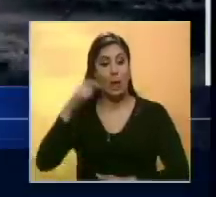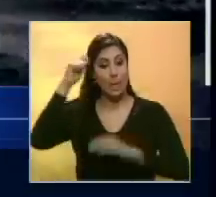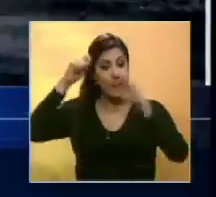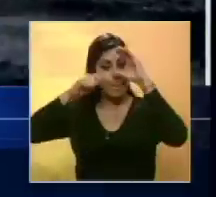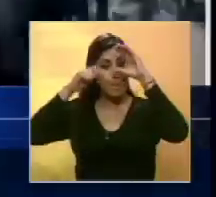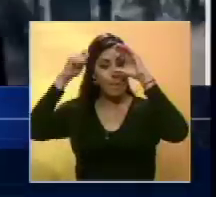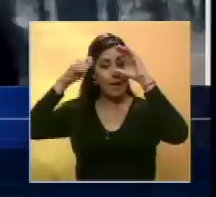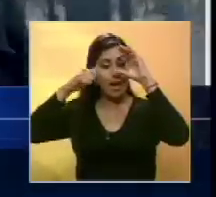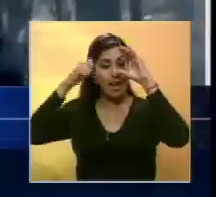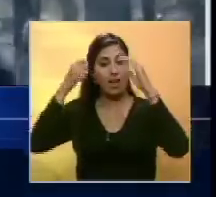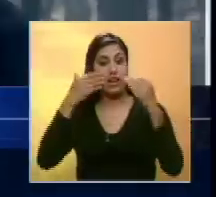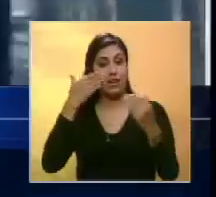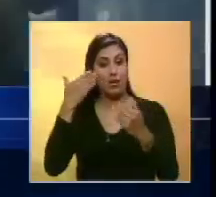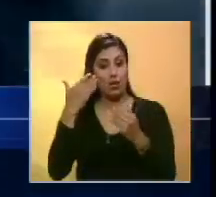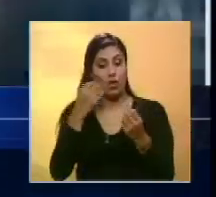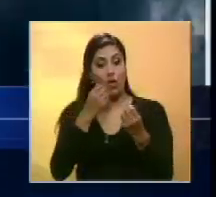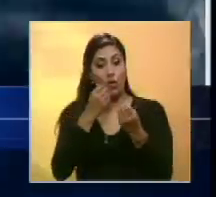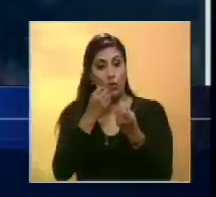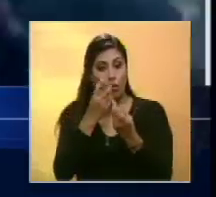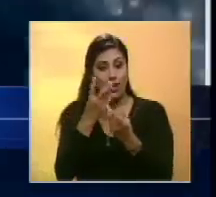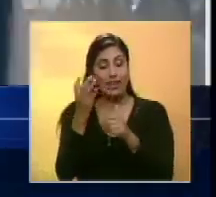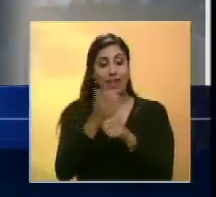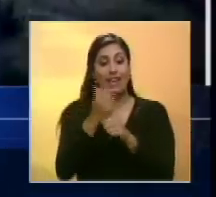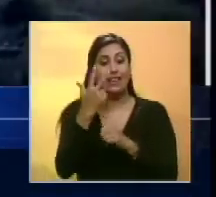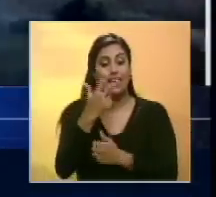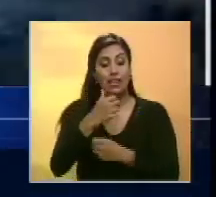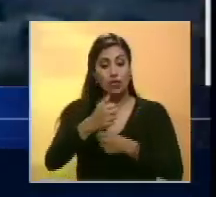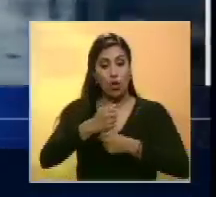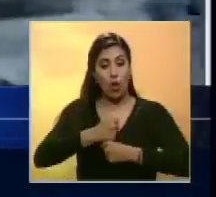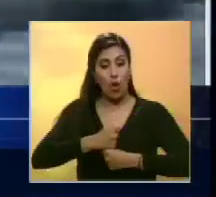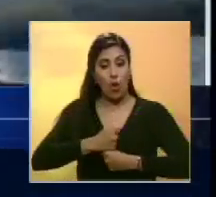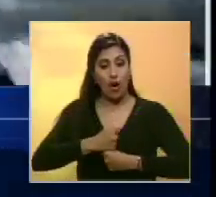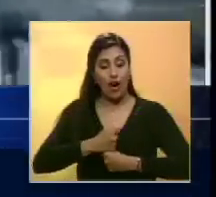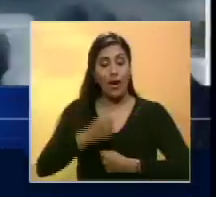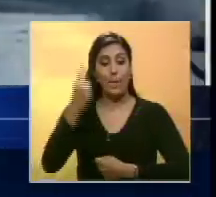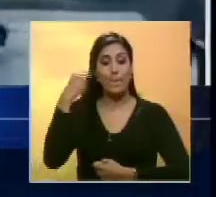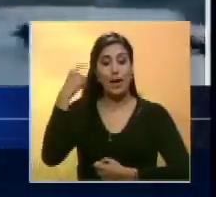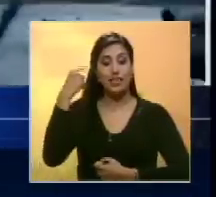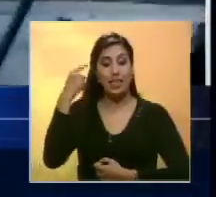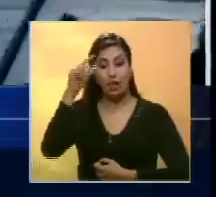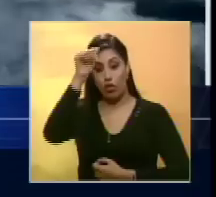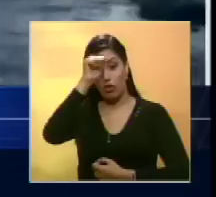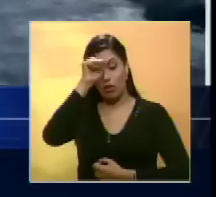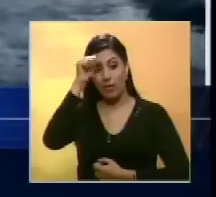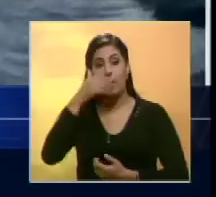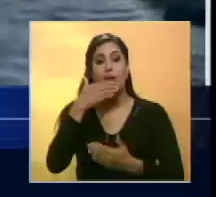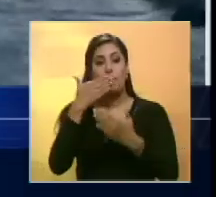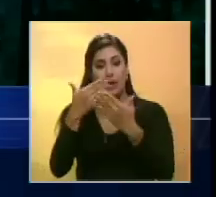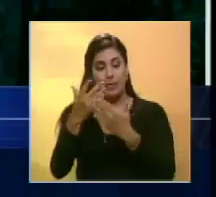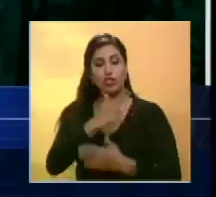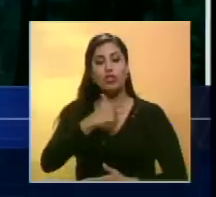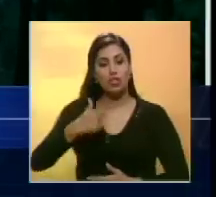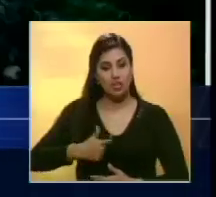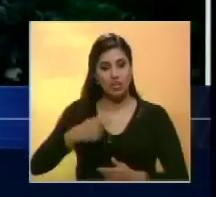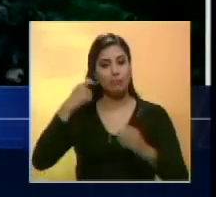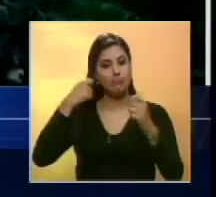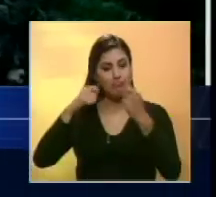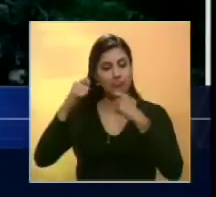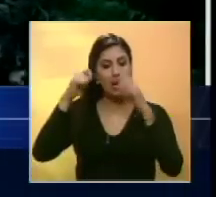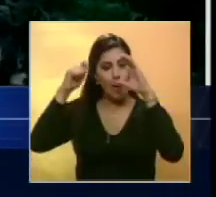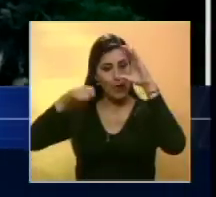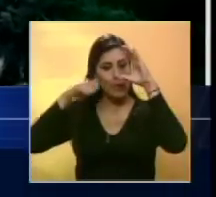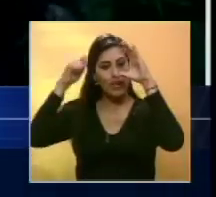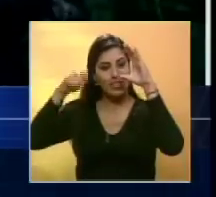película de Alejandro González Iñárritu, que logró 3 Óscar el pasado domingo, obtuvo el permiso de las autoridades de China para ser exhibida